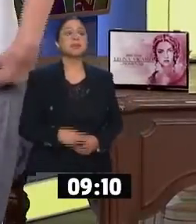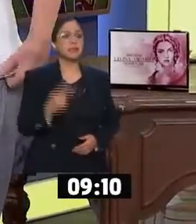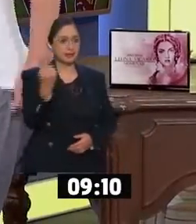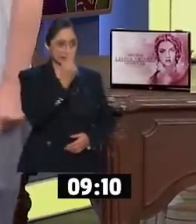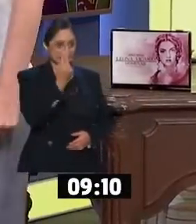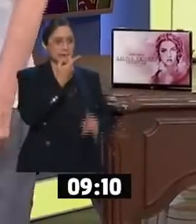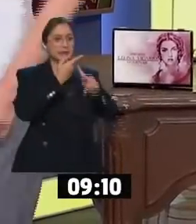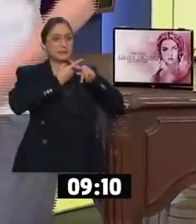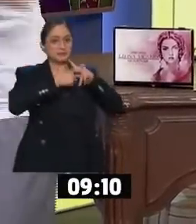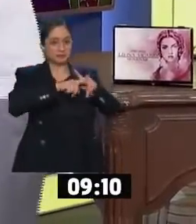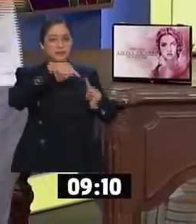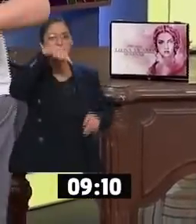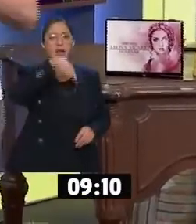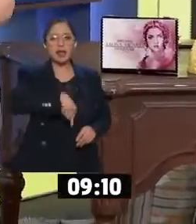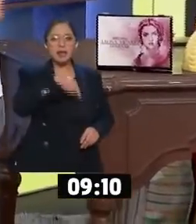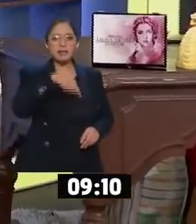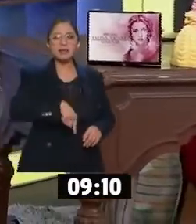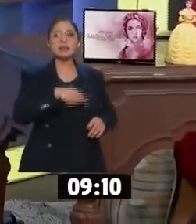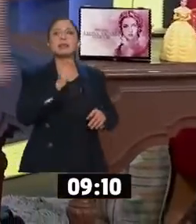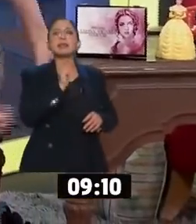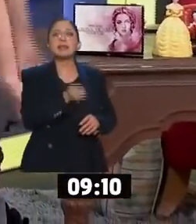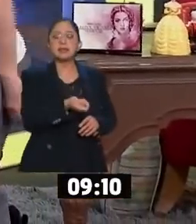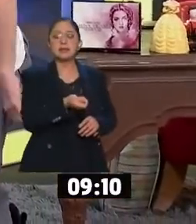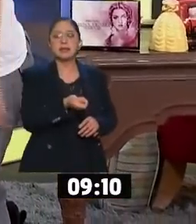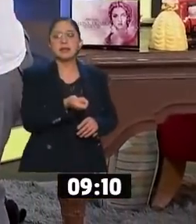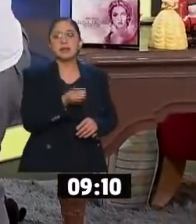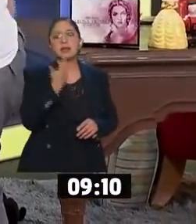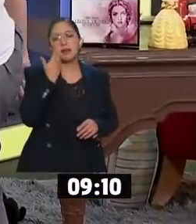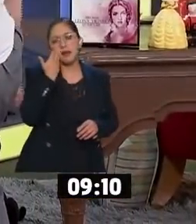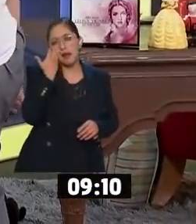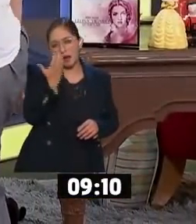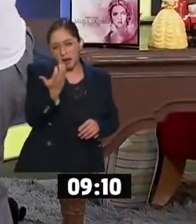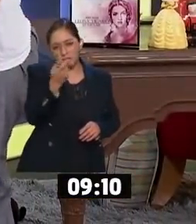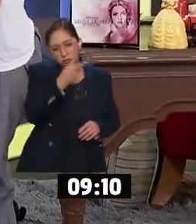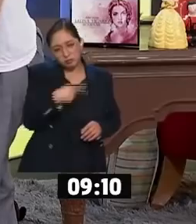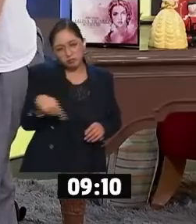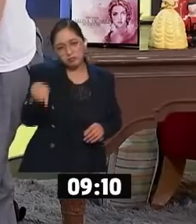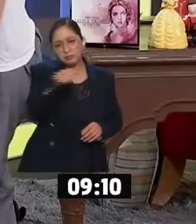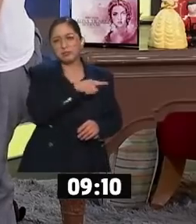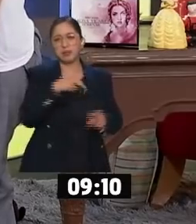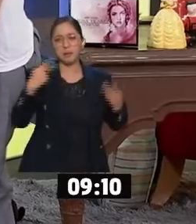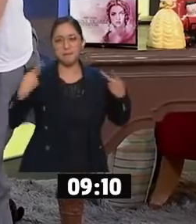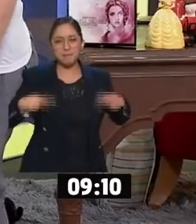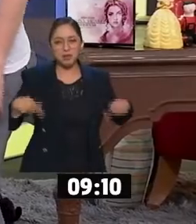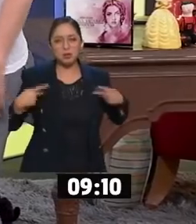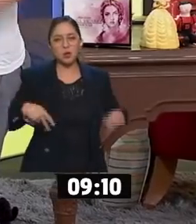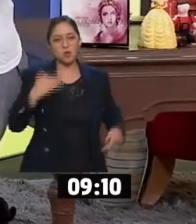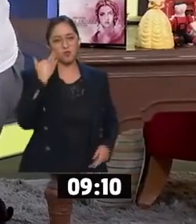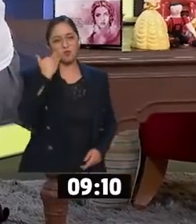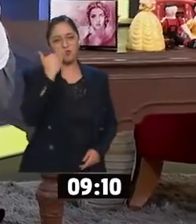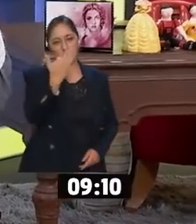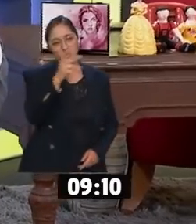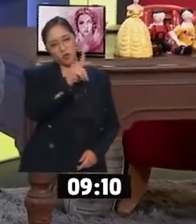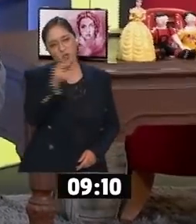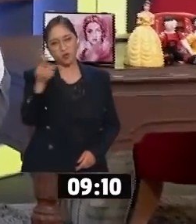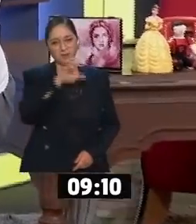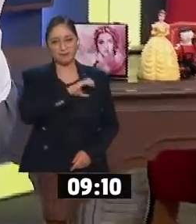este programa en Capital por Cual Capital por cual. queremos demostrarle a todo nuestro público cómo lo queremos.